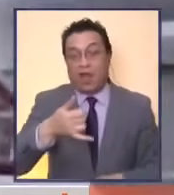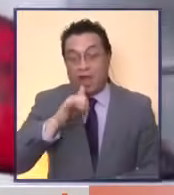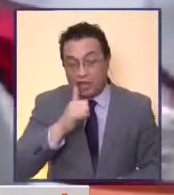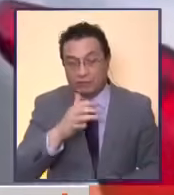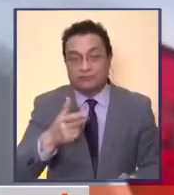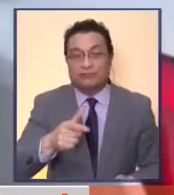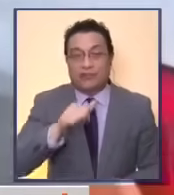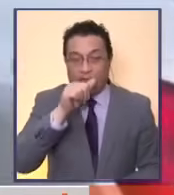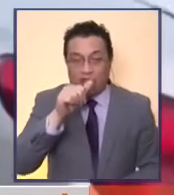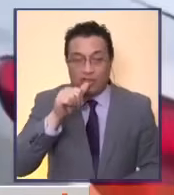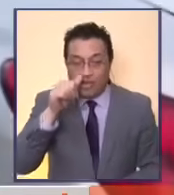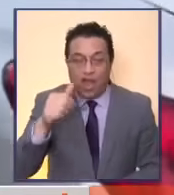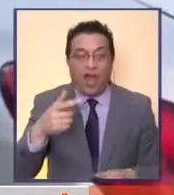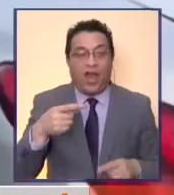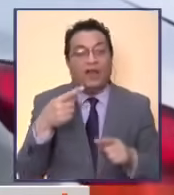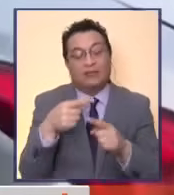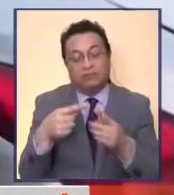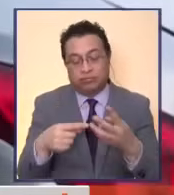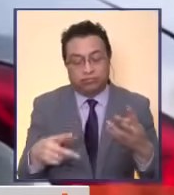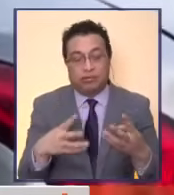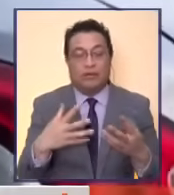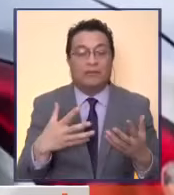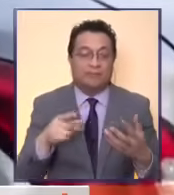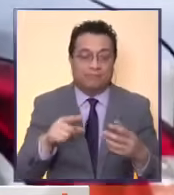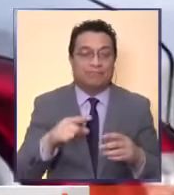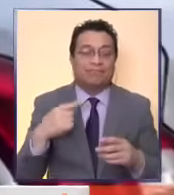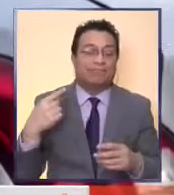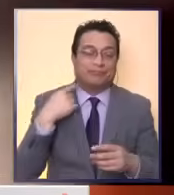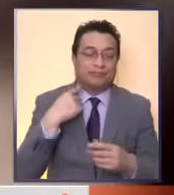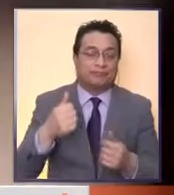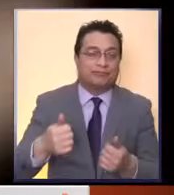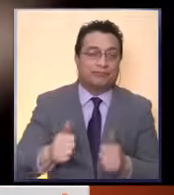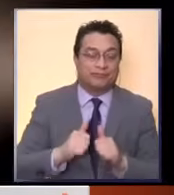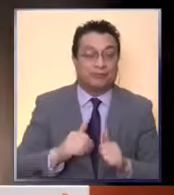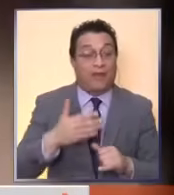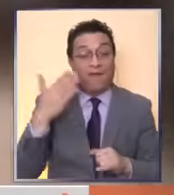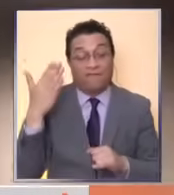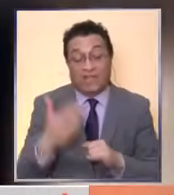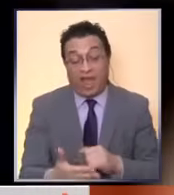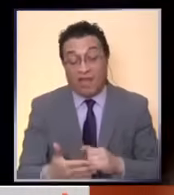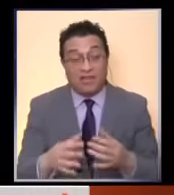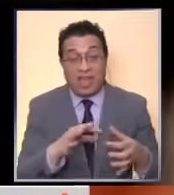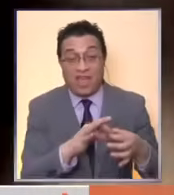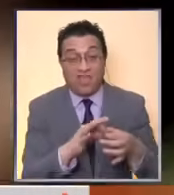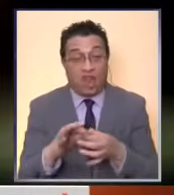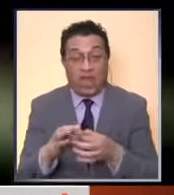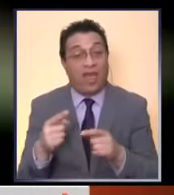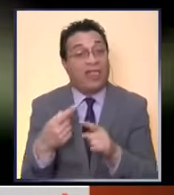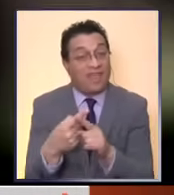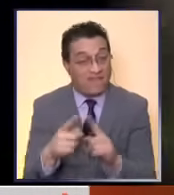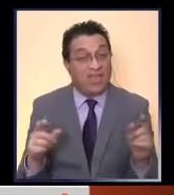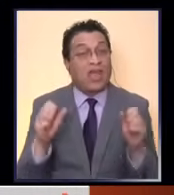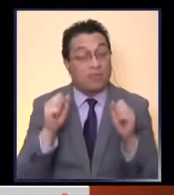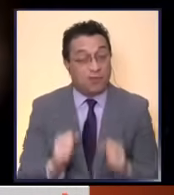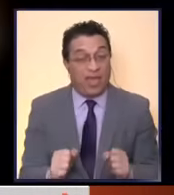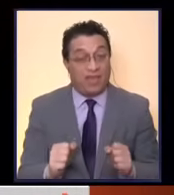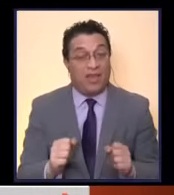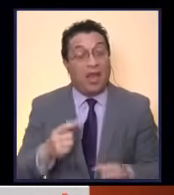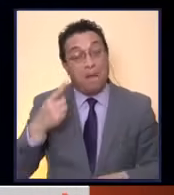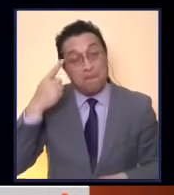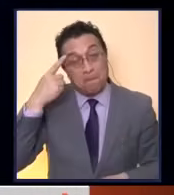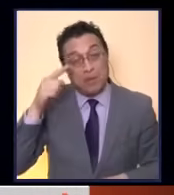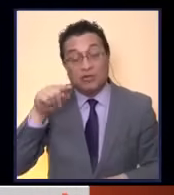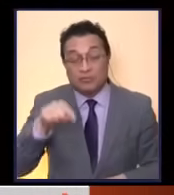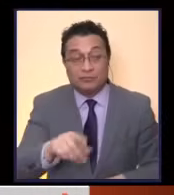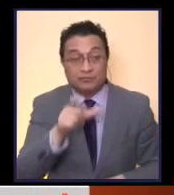y la ambición le ganaron a un sistema completo. El final de la historia quizás hubiese sido distinto. No tendríamos por qué estar